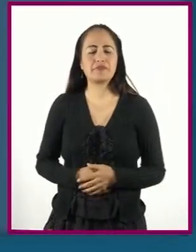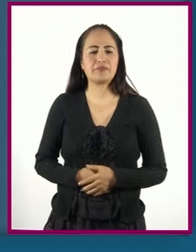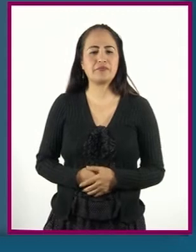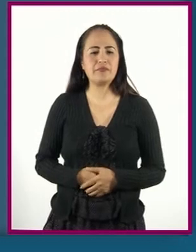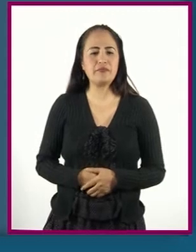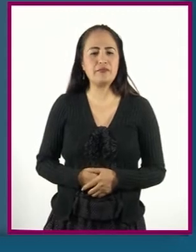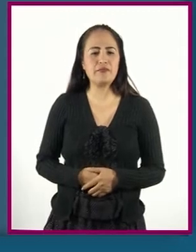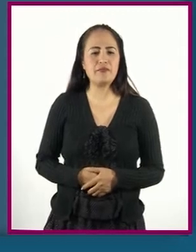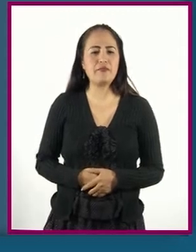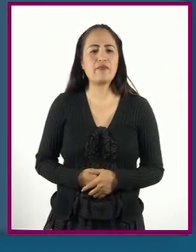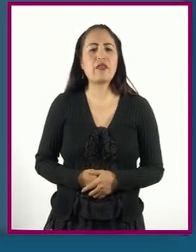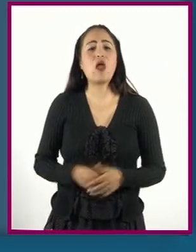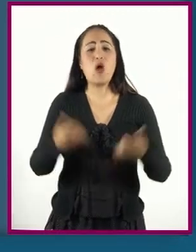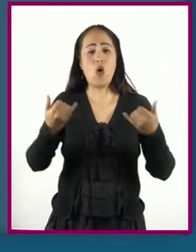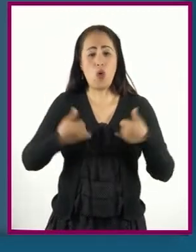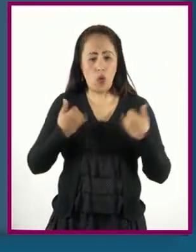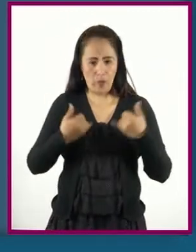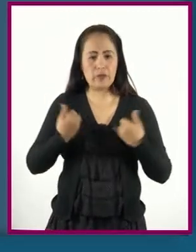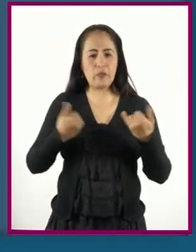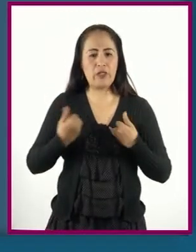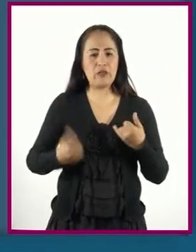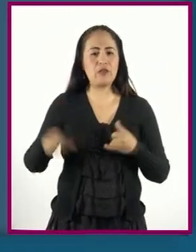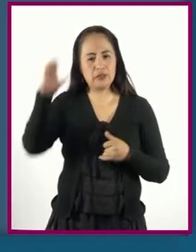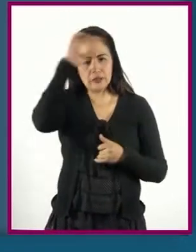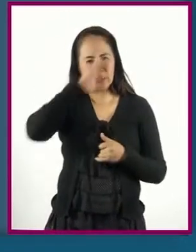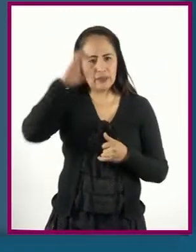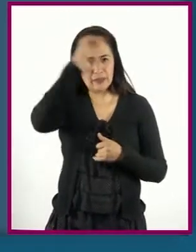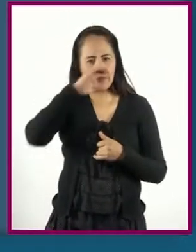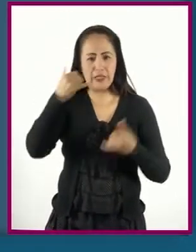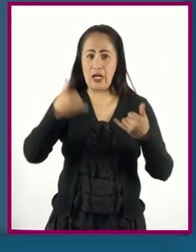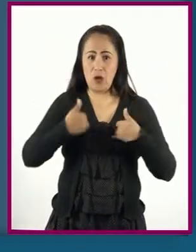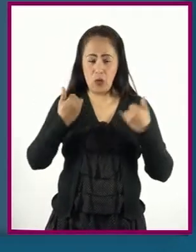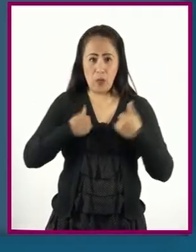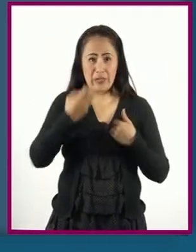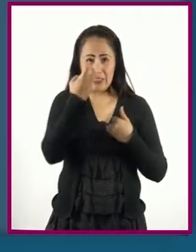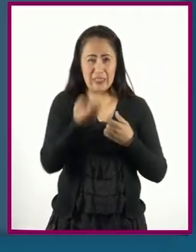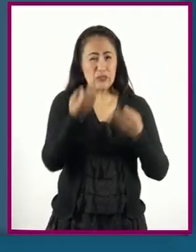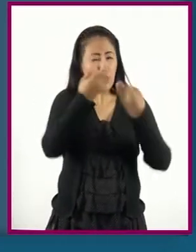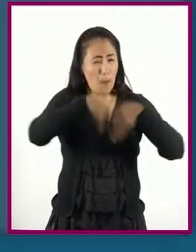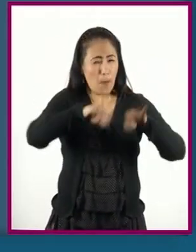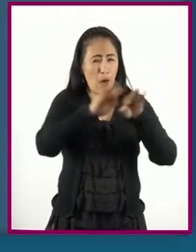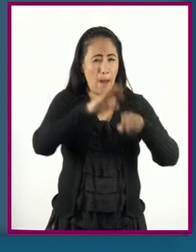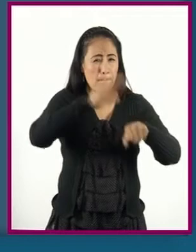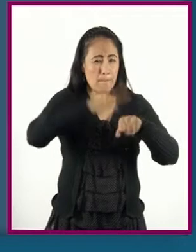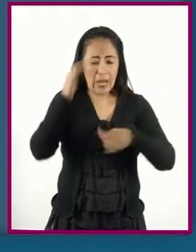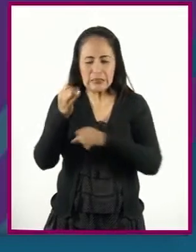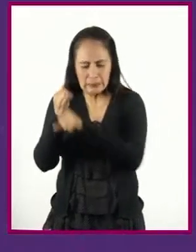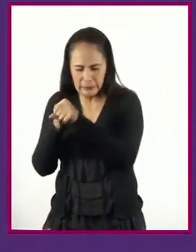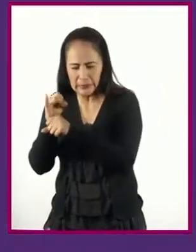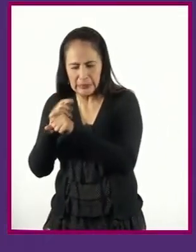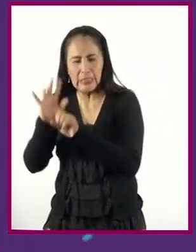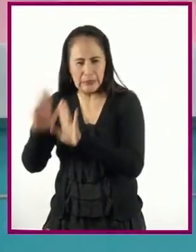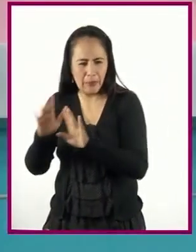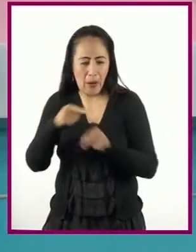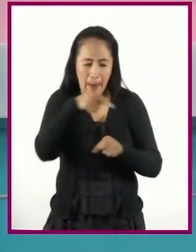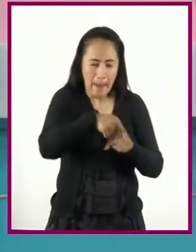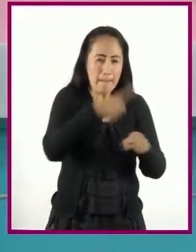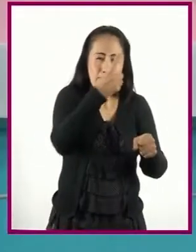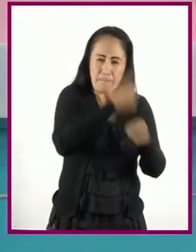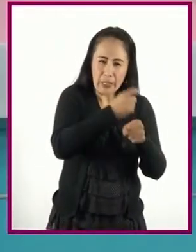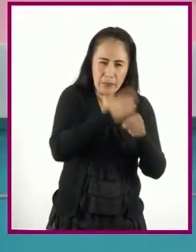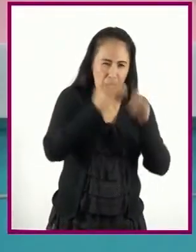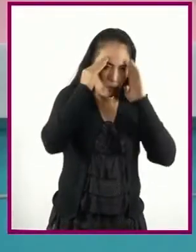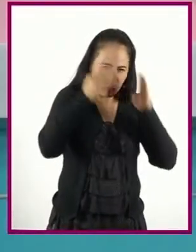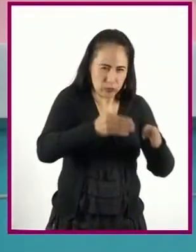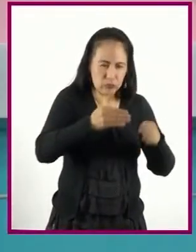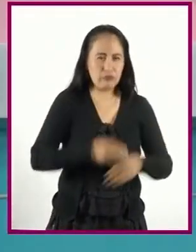los jóvenes es al menos tan importante, quizá incluso más, que la propia investigación. Así es, estamos convencidos, igual que